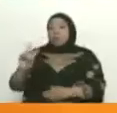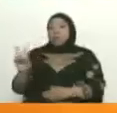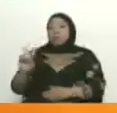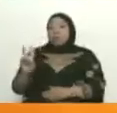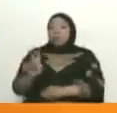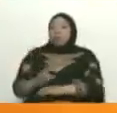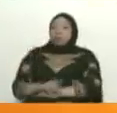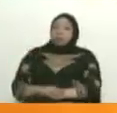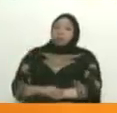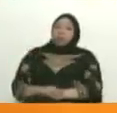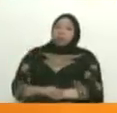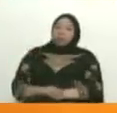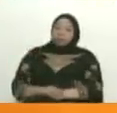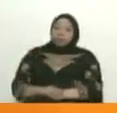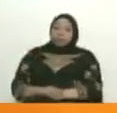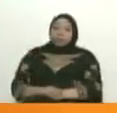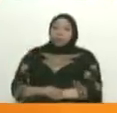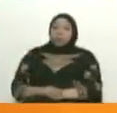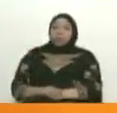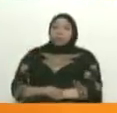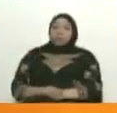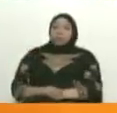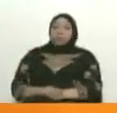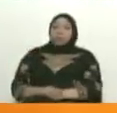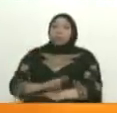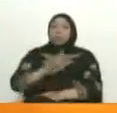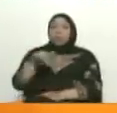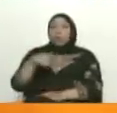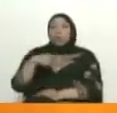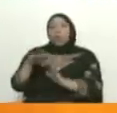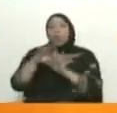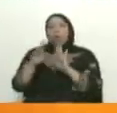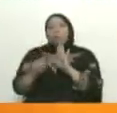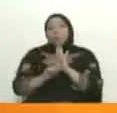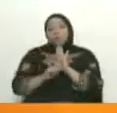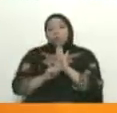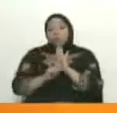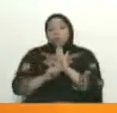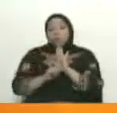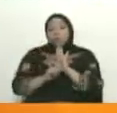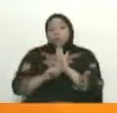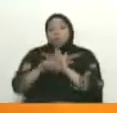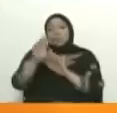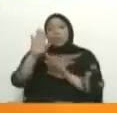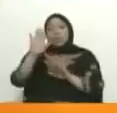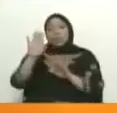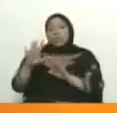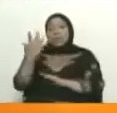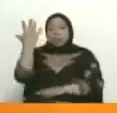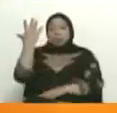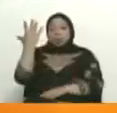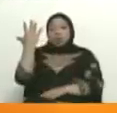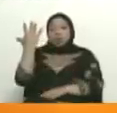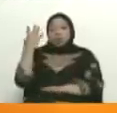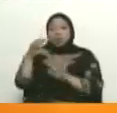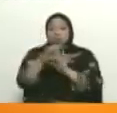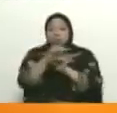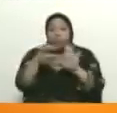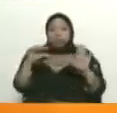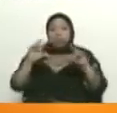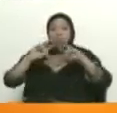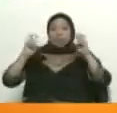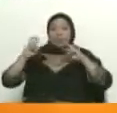Un capítulo completo de nuestra Constitución, el capítulo quinto del título quinto,